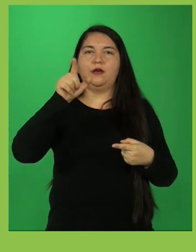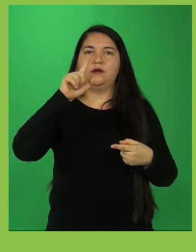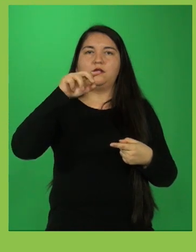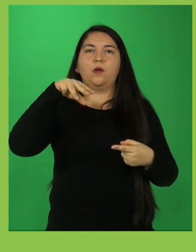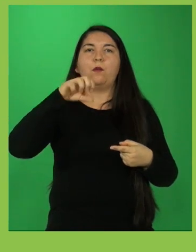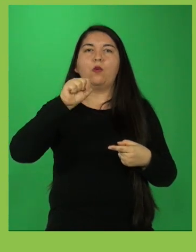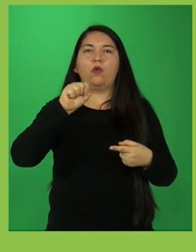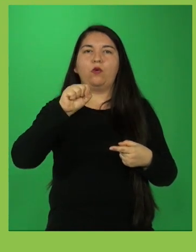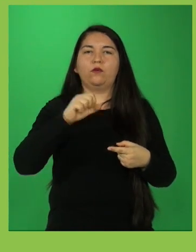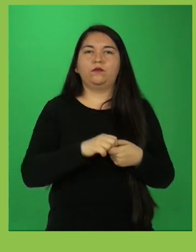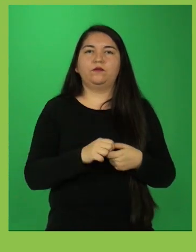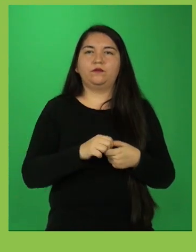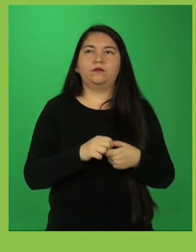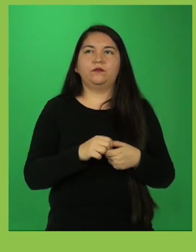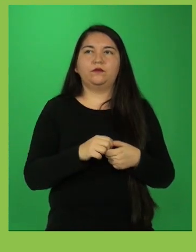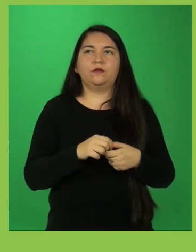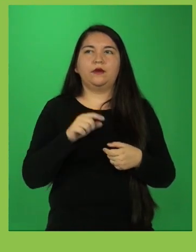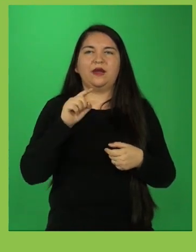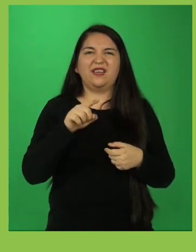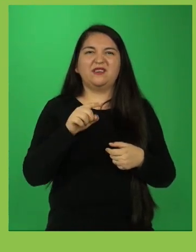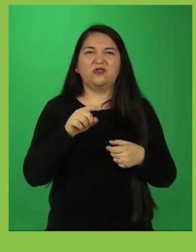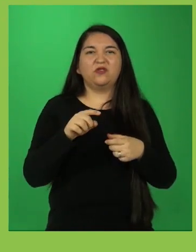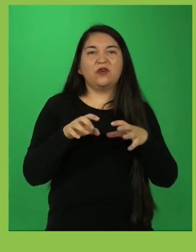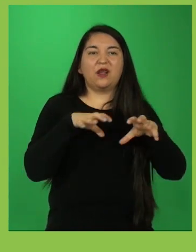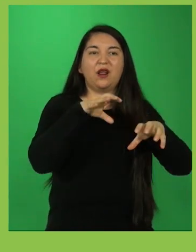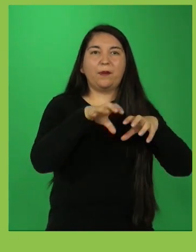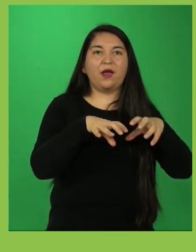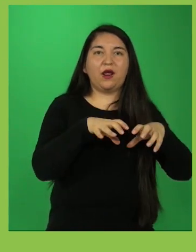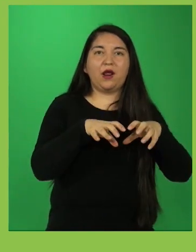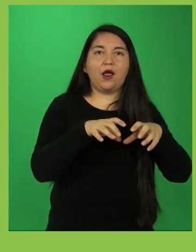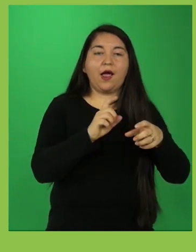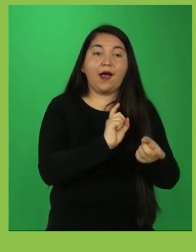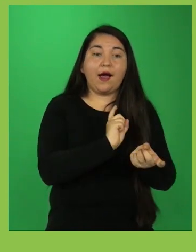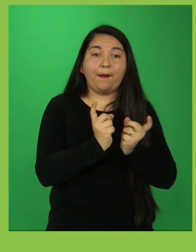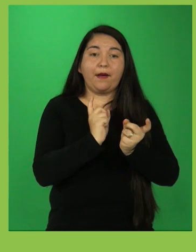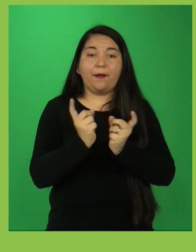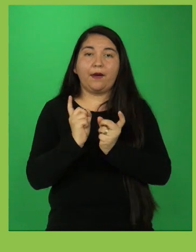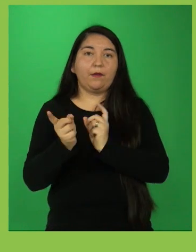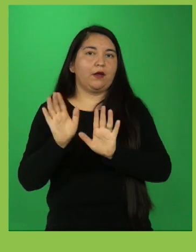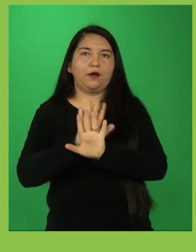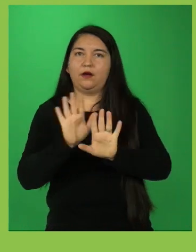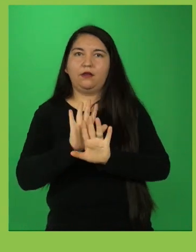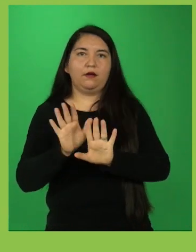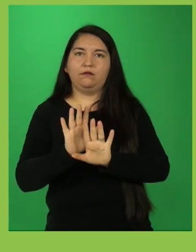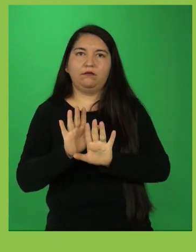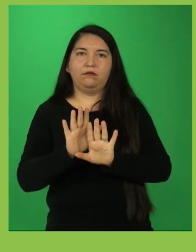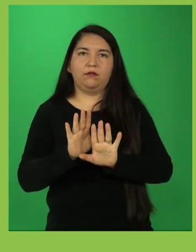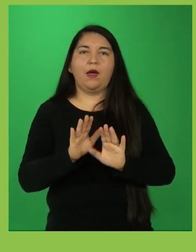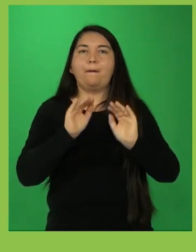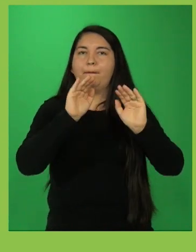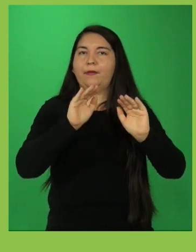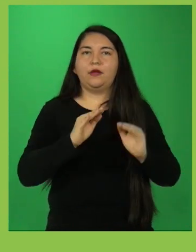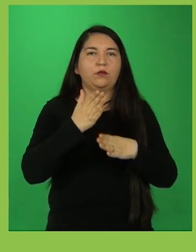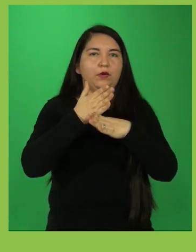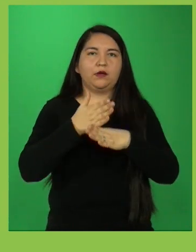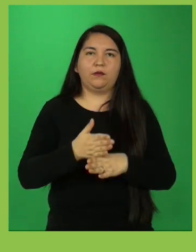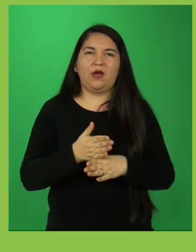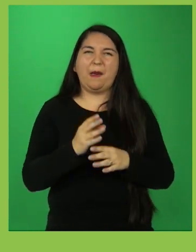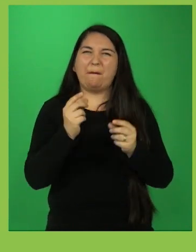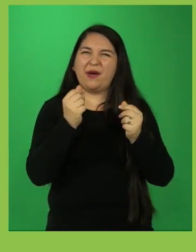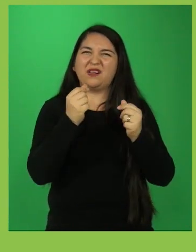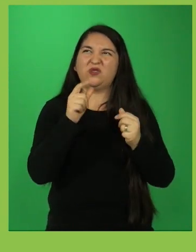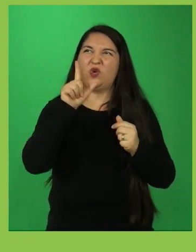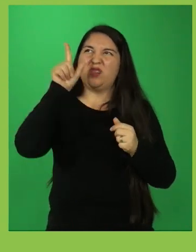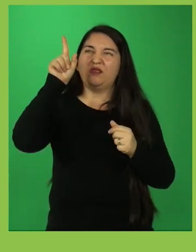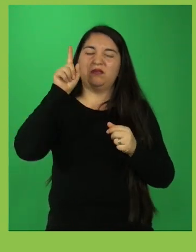que los organismos no cambian, se permanecen fijos a lo largo del tiempo. Igual que el creacionismo, un